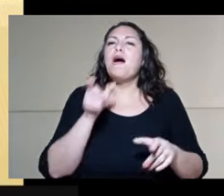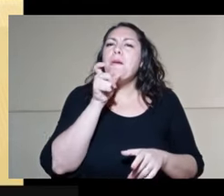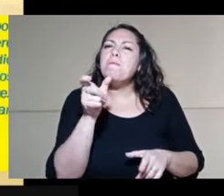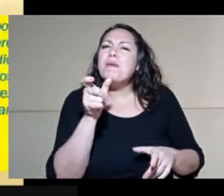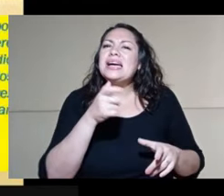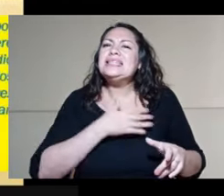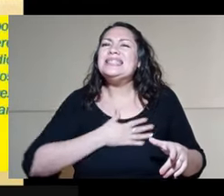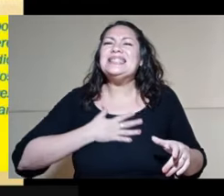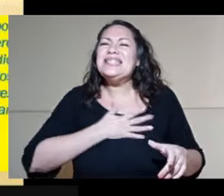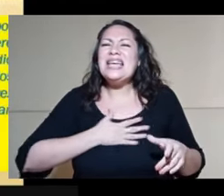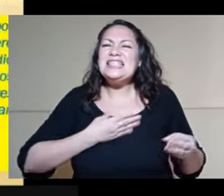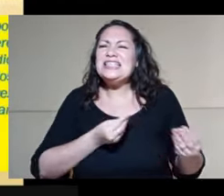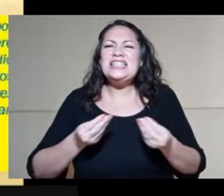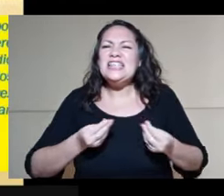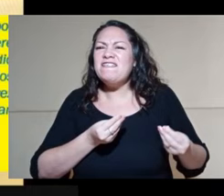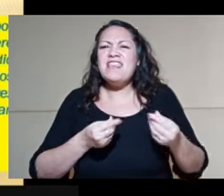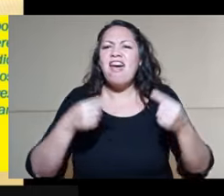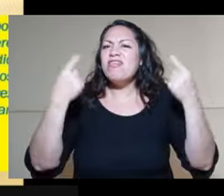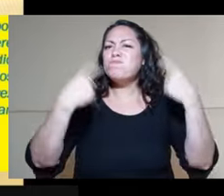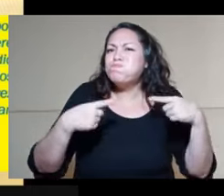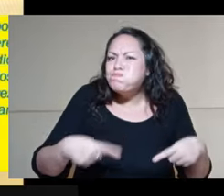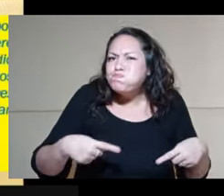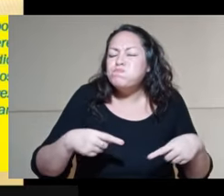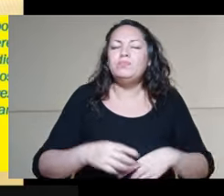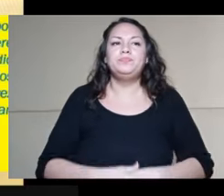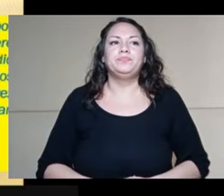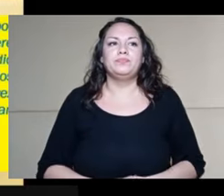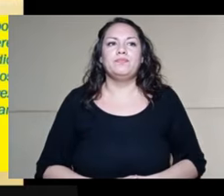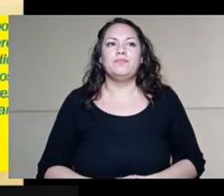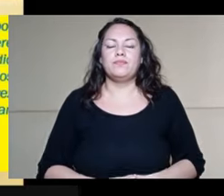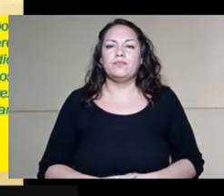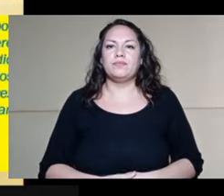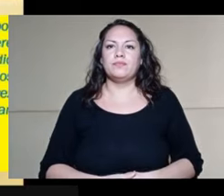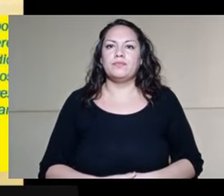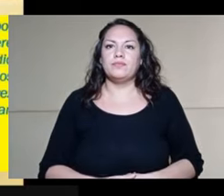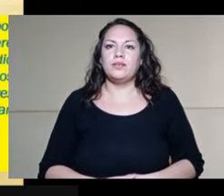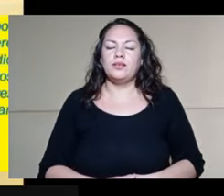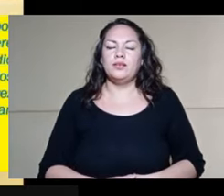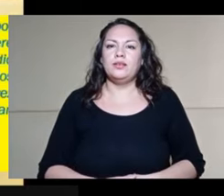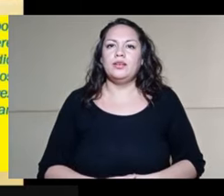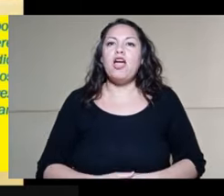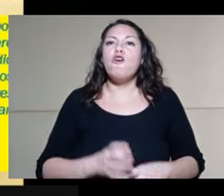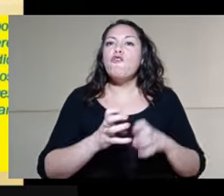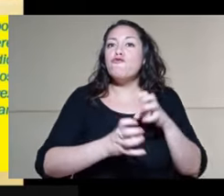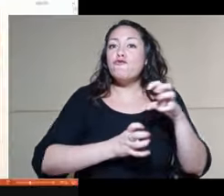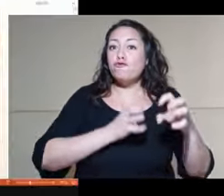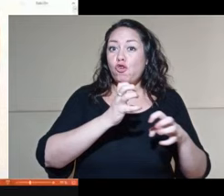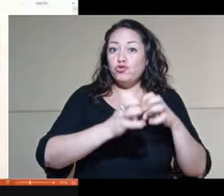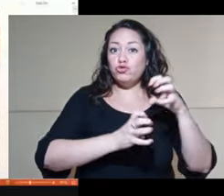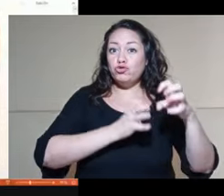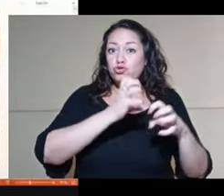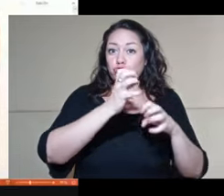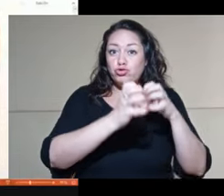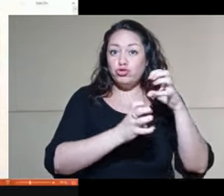Entonces, ¿qué es lo que es la sensibilidad? La sensibilidad es una de las funciones, ¿no es